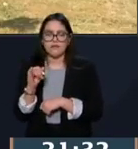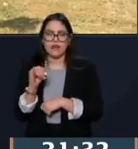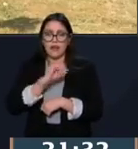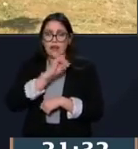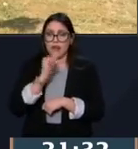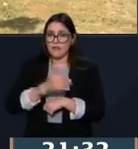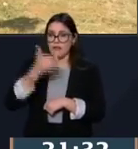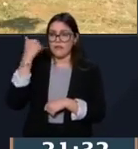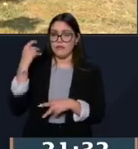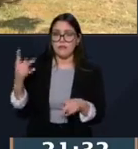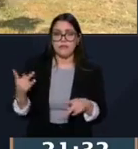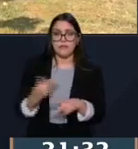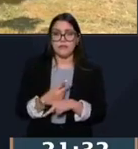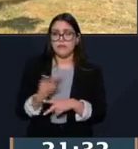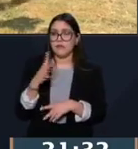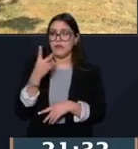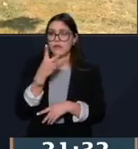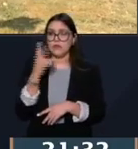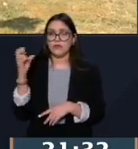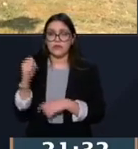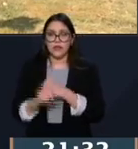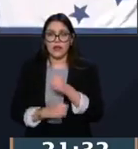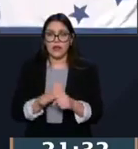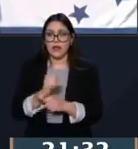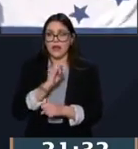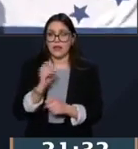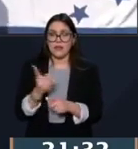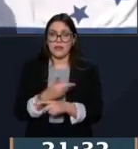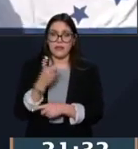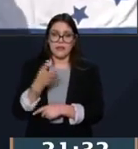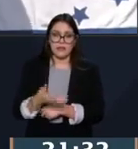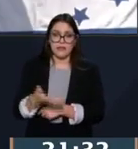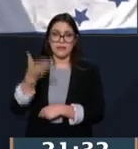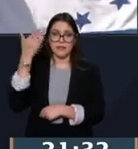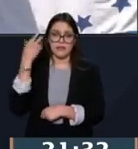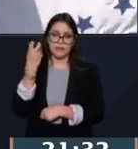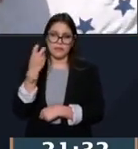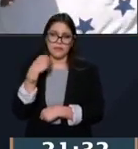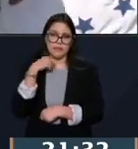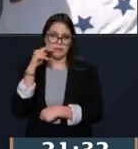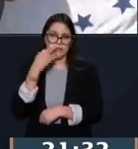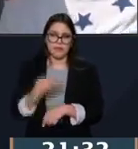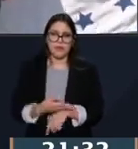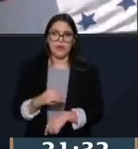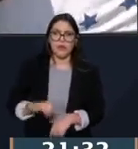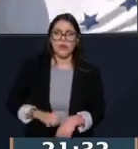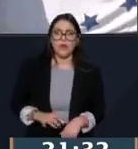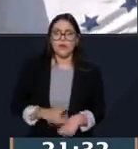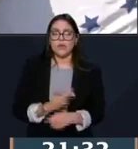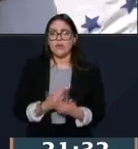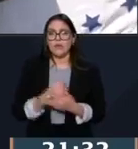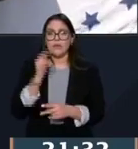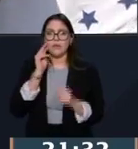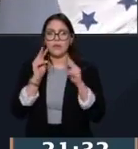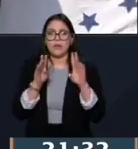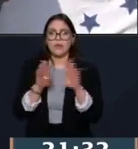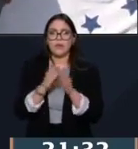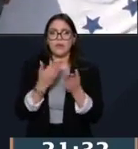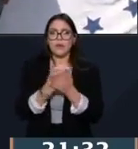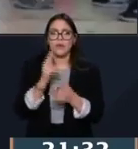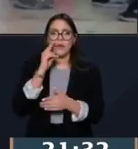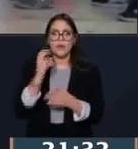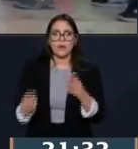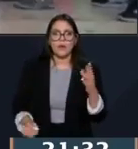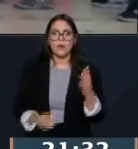su historia de más de 200 años. Entonces, es interesante porque de repente lo que sí está ocurriendo es cómo se